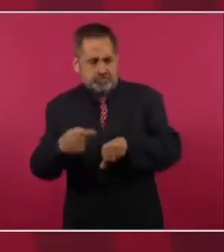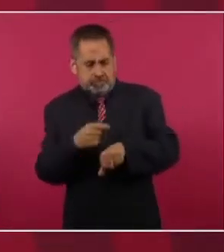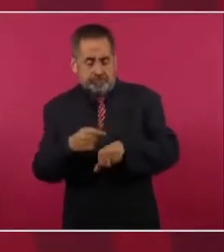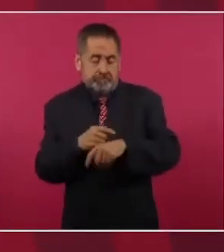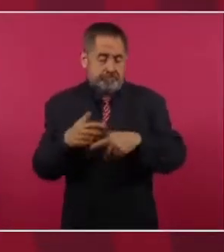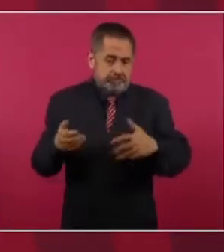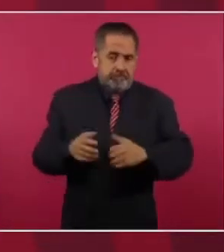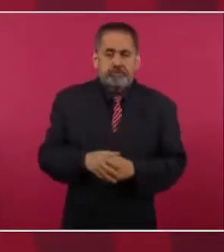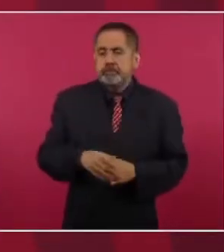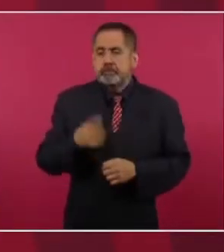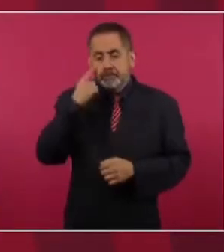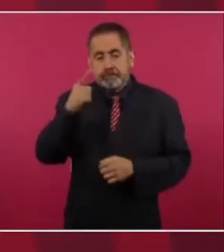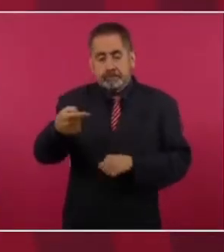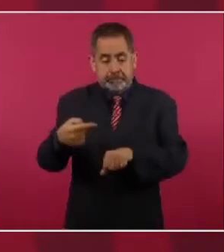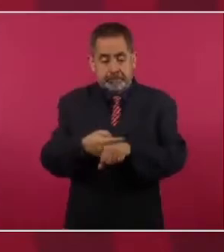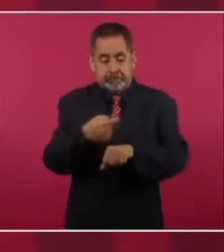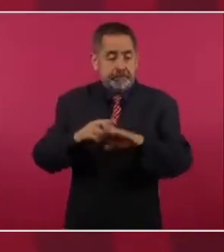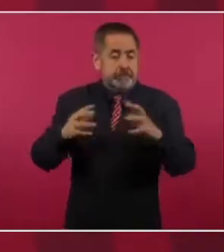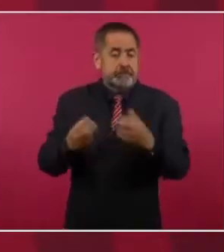las quimioterapias,